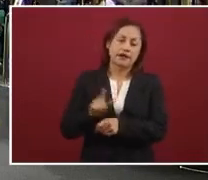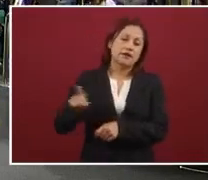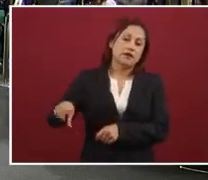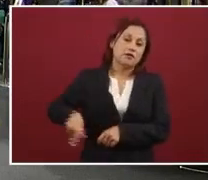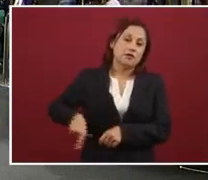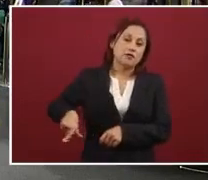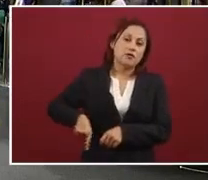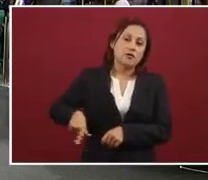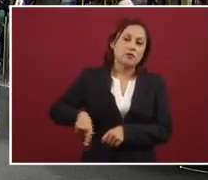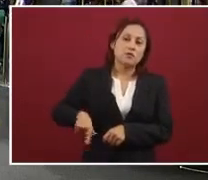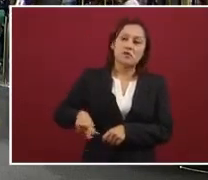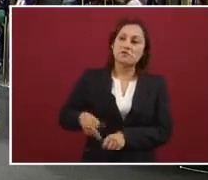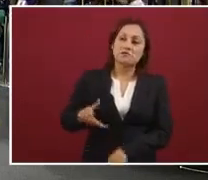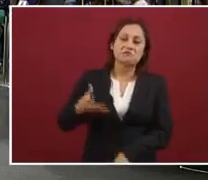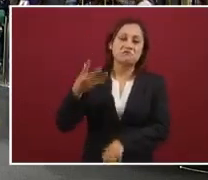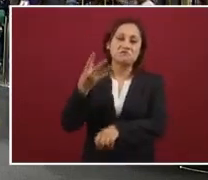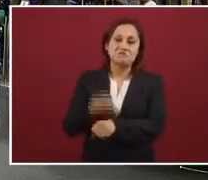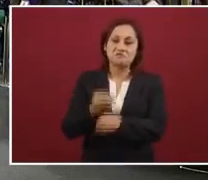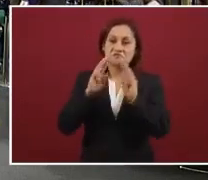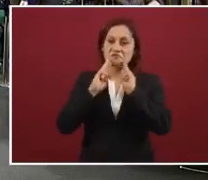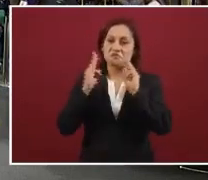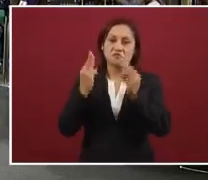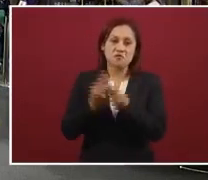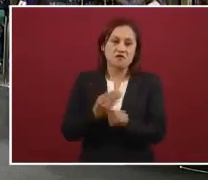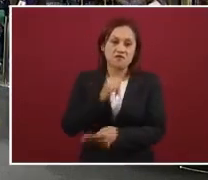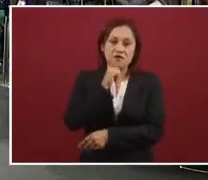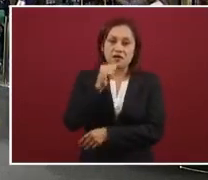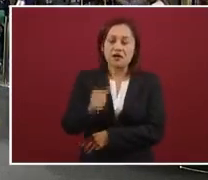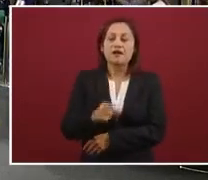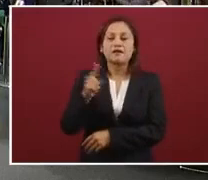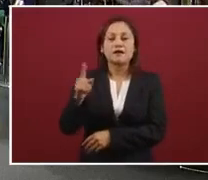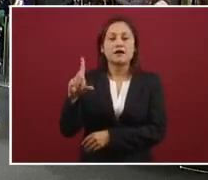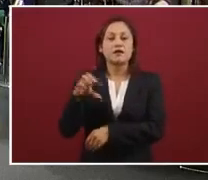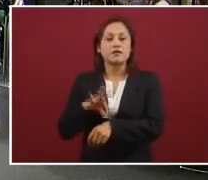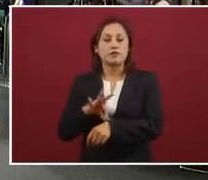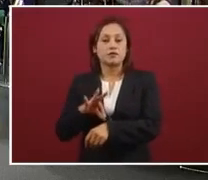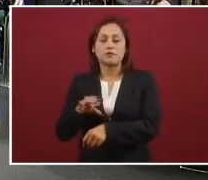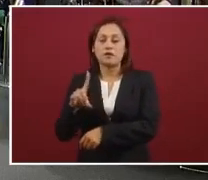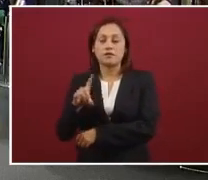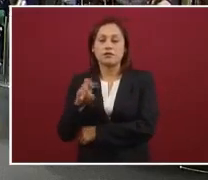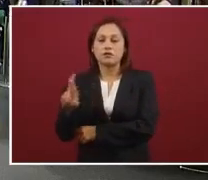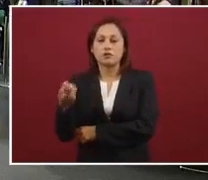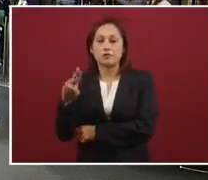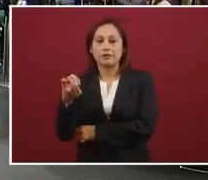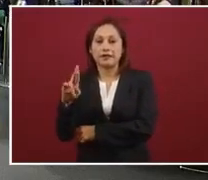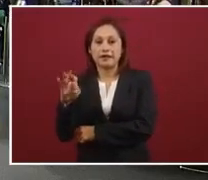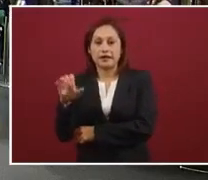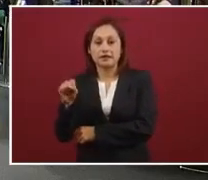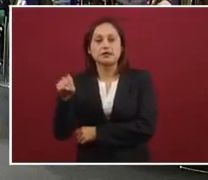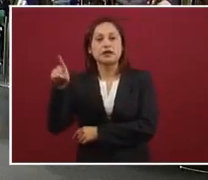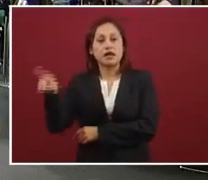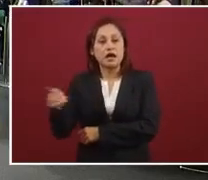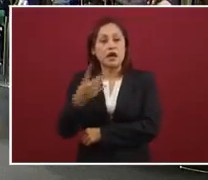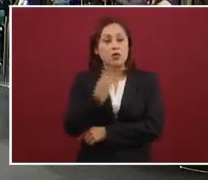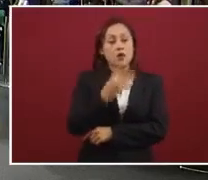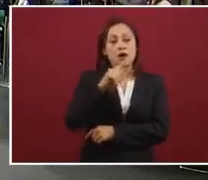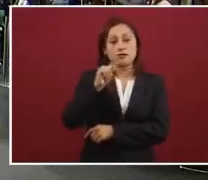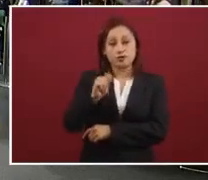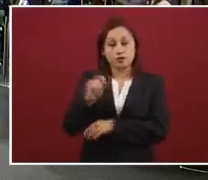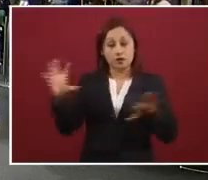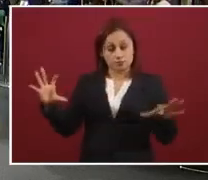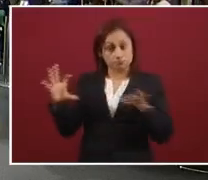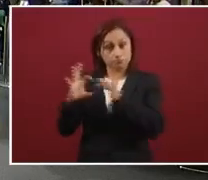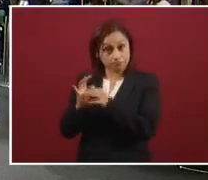organizada como un modelo alternativo apoyado por el doctor Mireles. ¿Cree que la cuarta transformación compagine con ese modelo de gobierno, por un